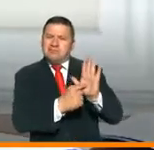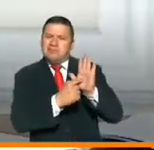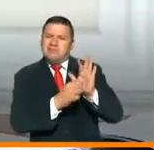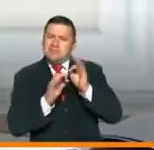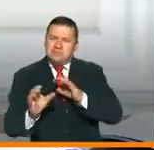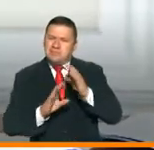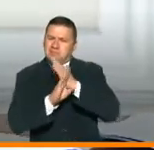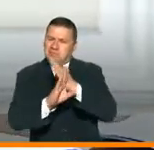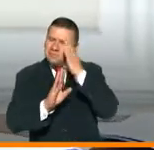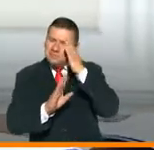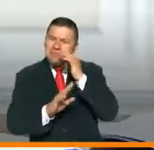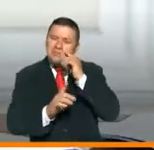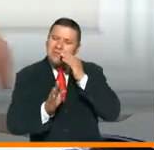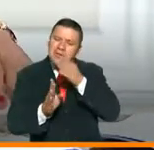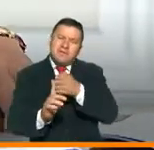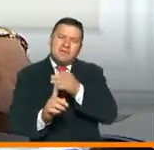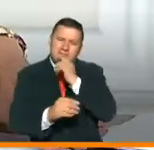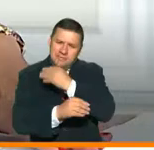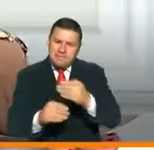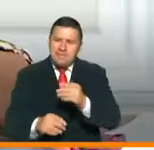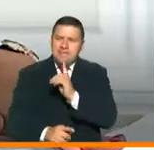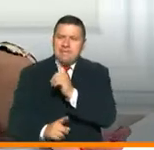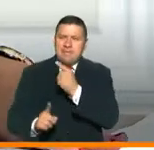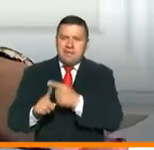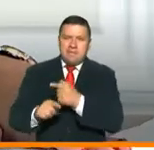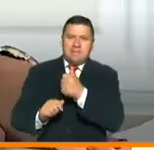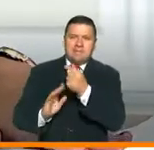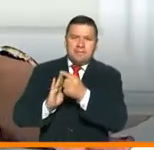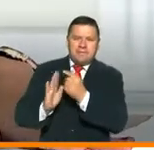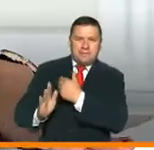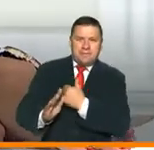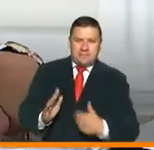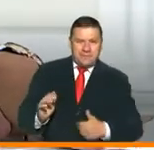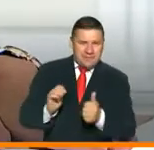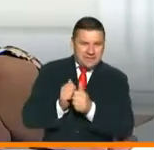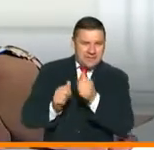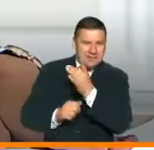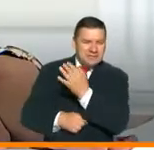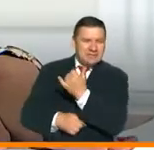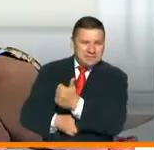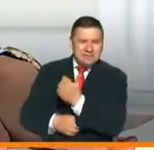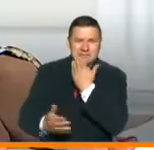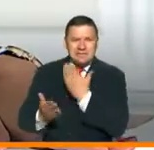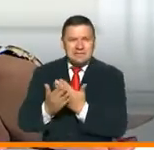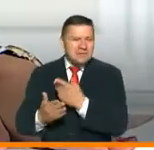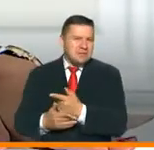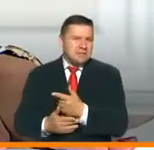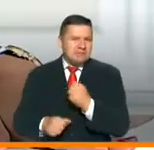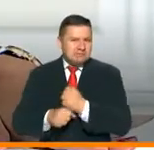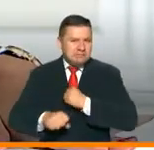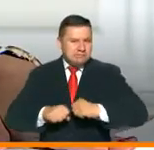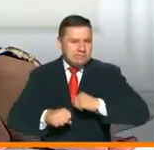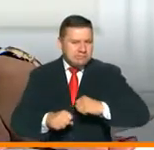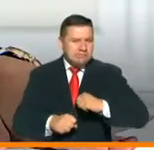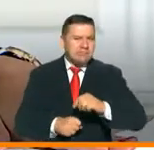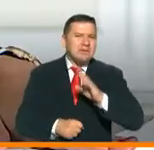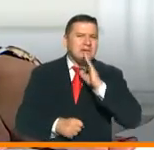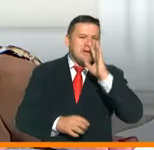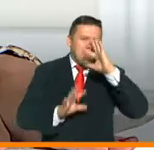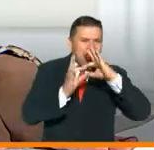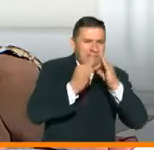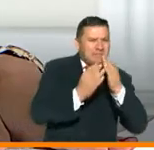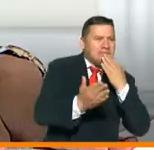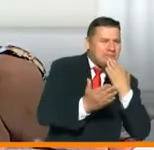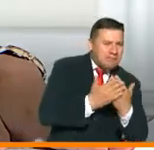siempre estamos volcados hacia la niñez y, como lo decía la primera dama, en este mes de la niñez tenemos que agradecer el papel que han jugado las